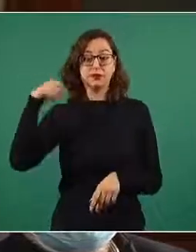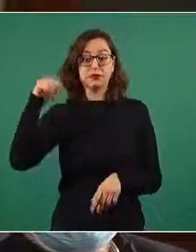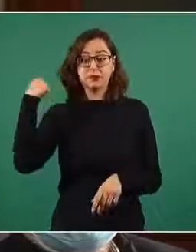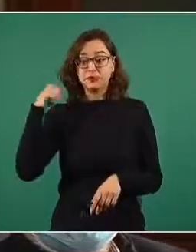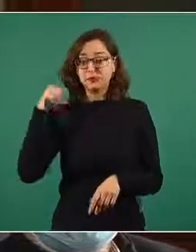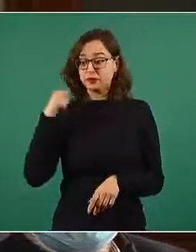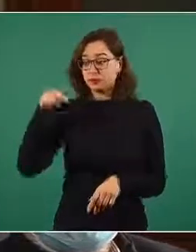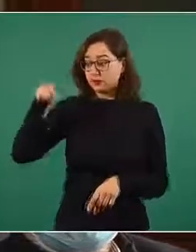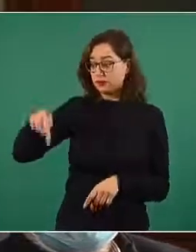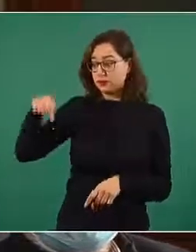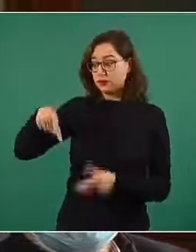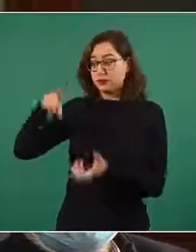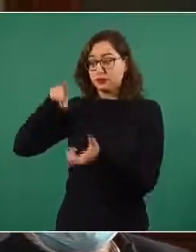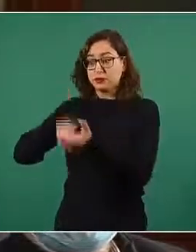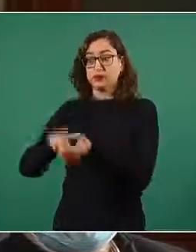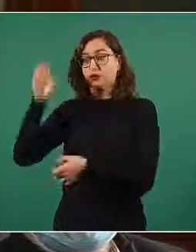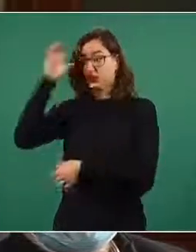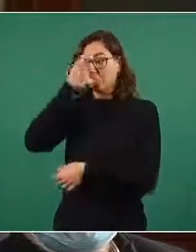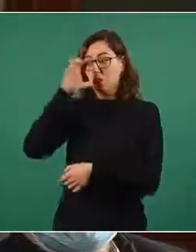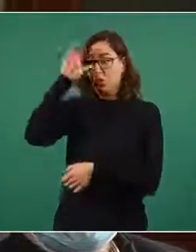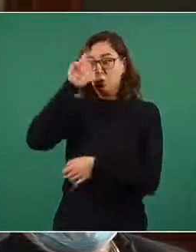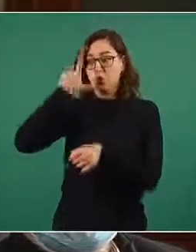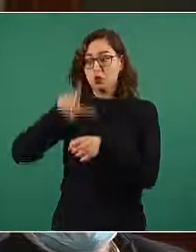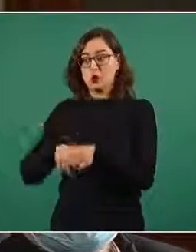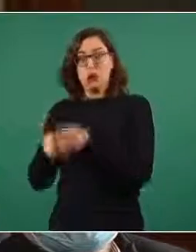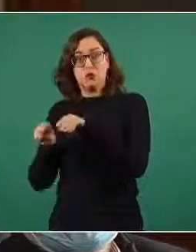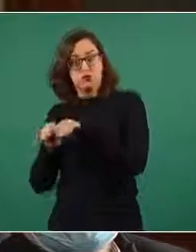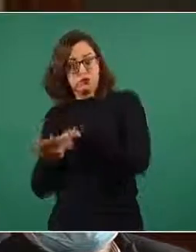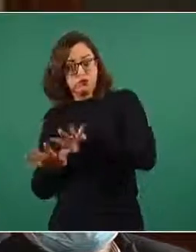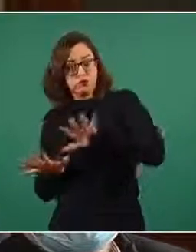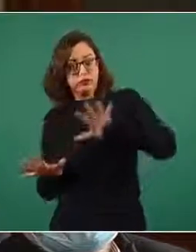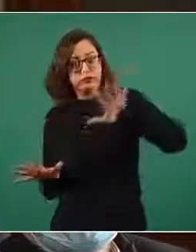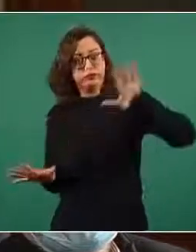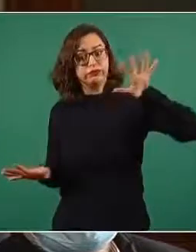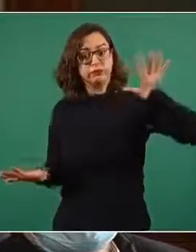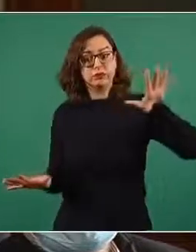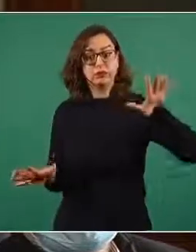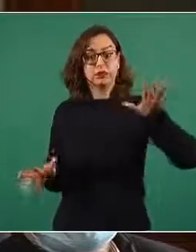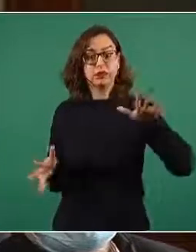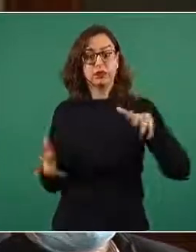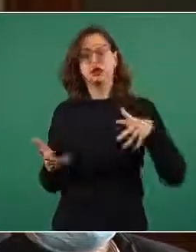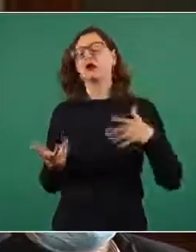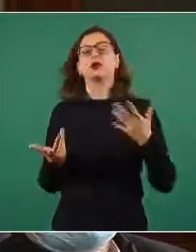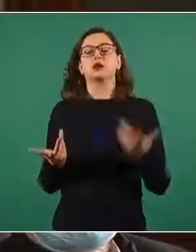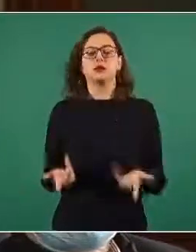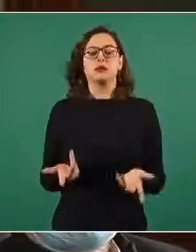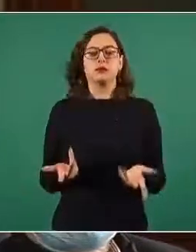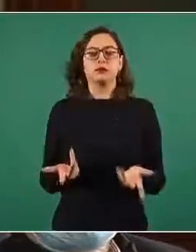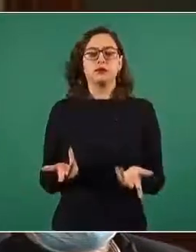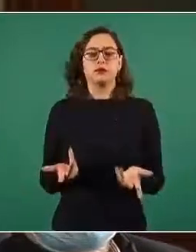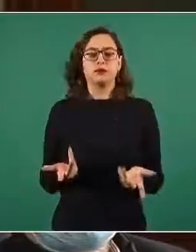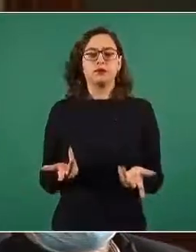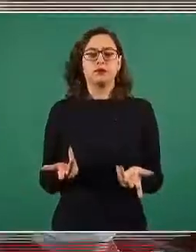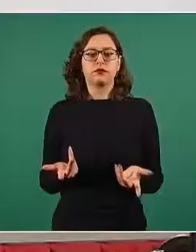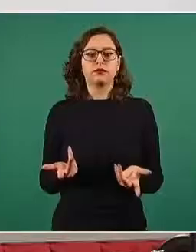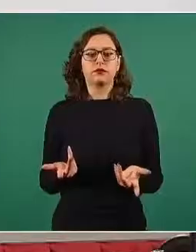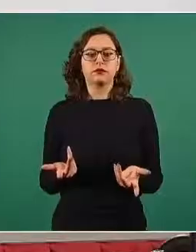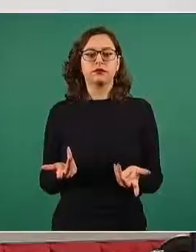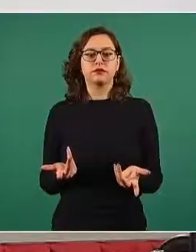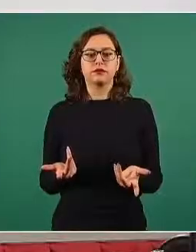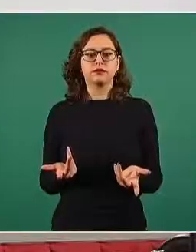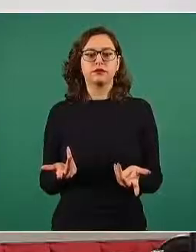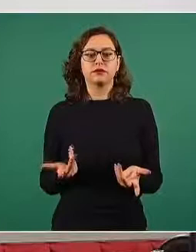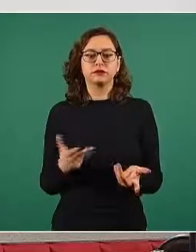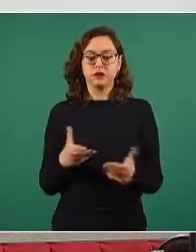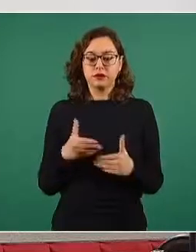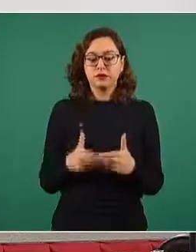falta integrar estos conceptos que ha dado Tabasco a todo el país? Ergo, a lo mejor teniendo en esta